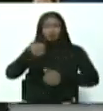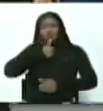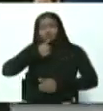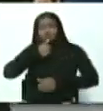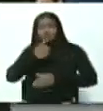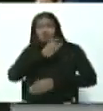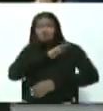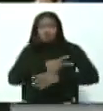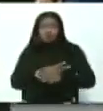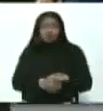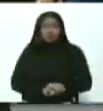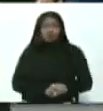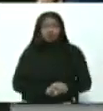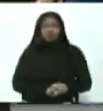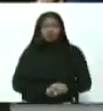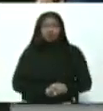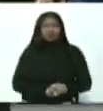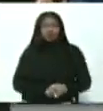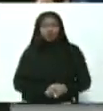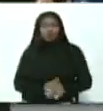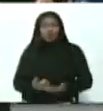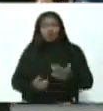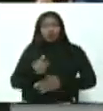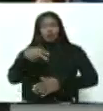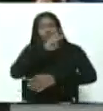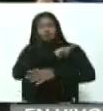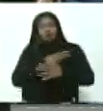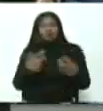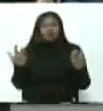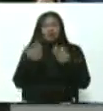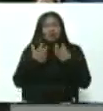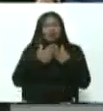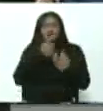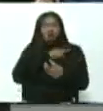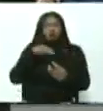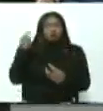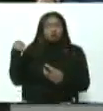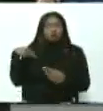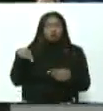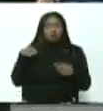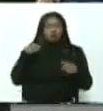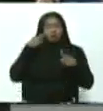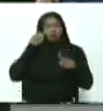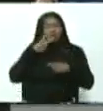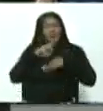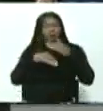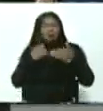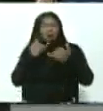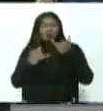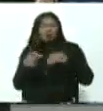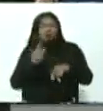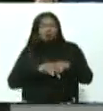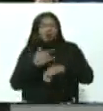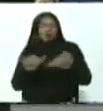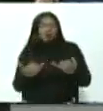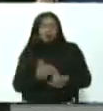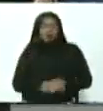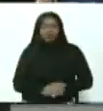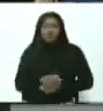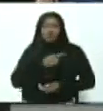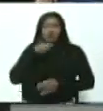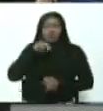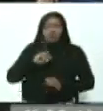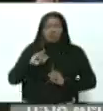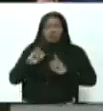resistiendo a la más feroz de la guerra que hemos tenido y hemos atravesado en los últimos tiempos. Y por